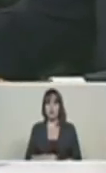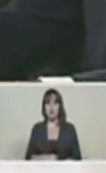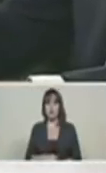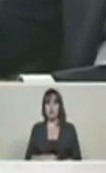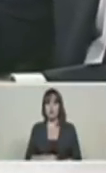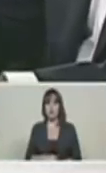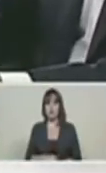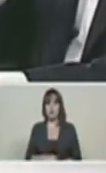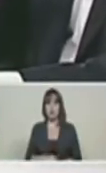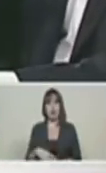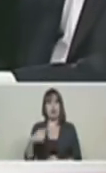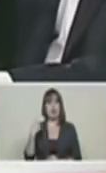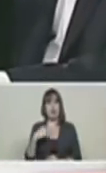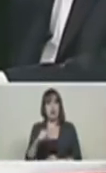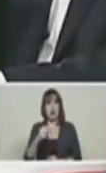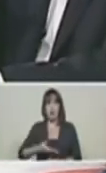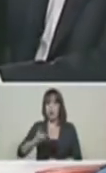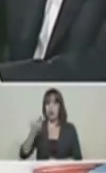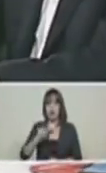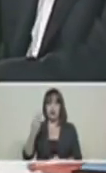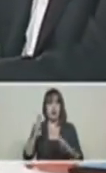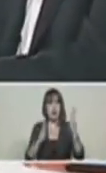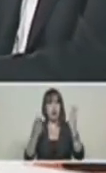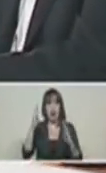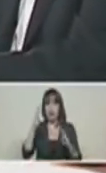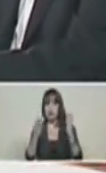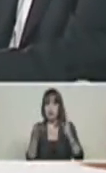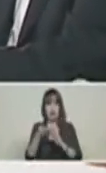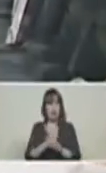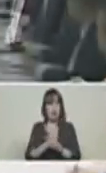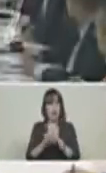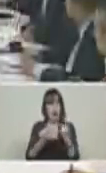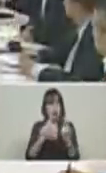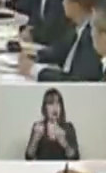tengo importantes balances en relación a eso.